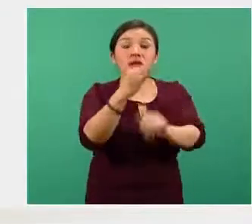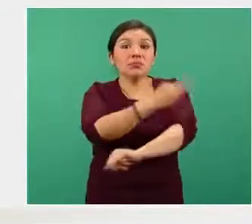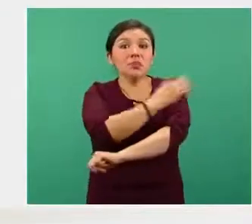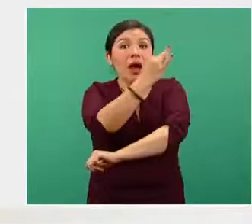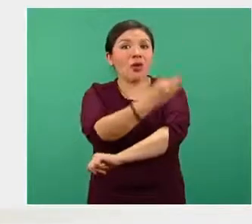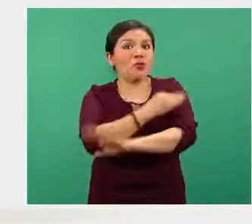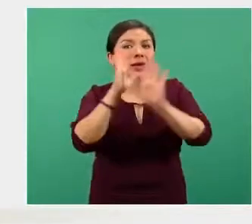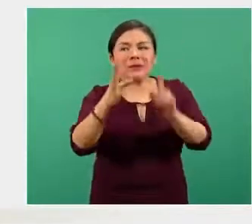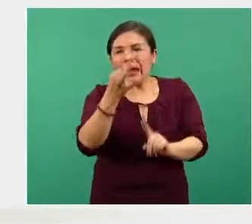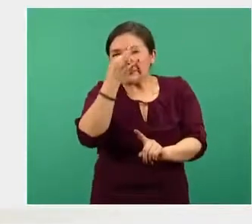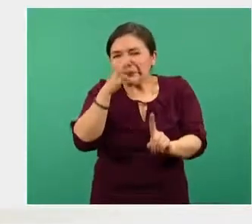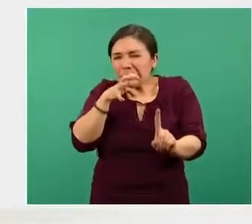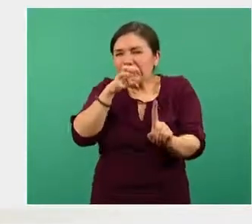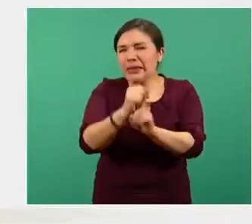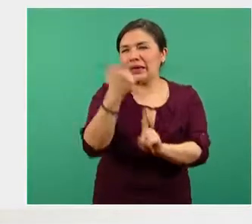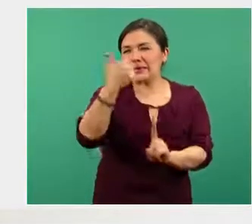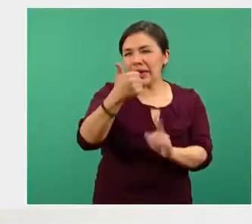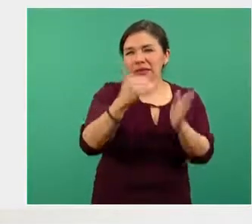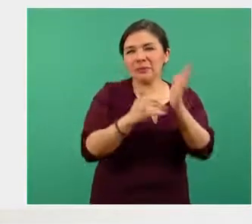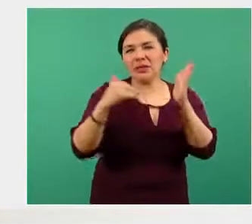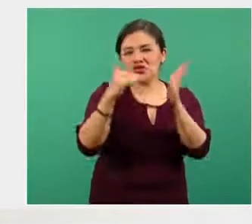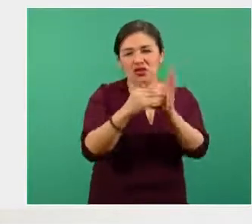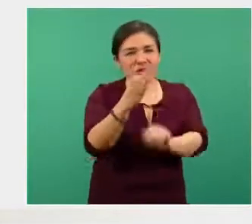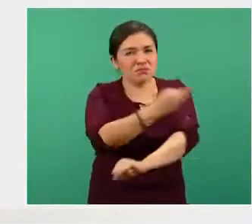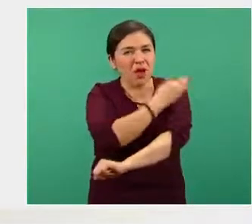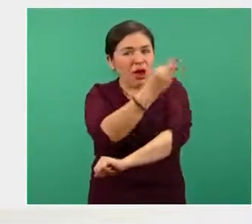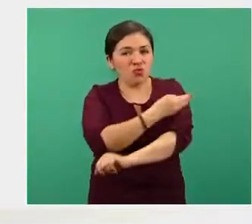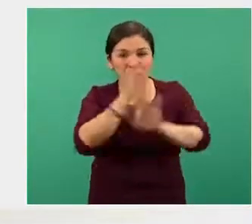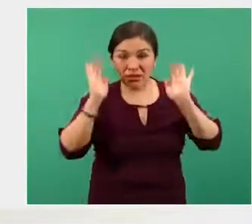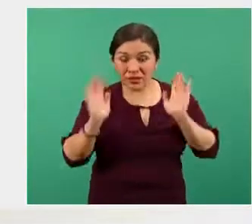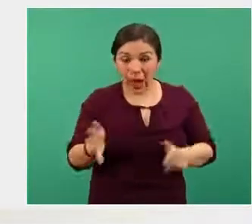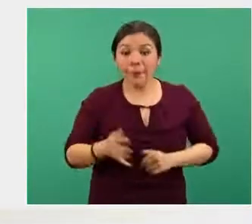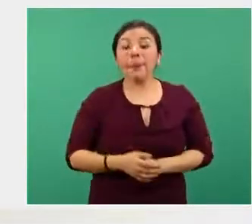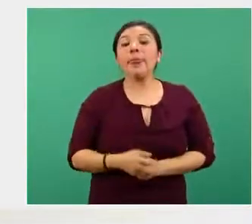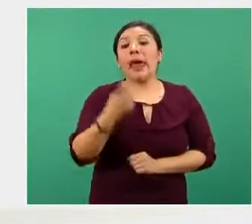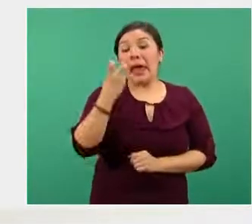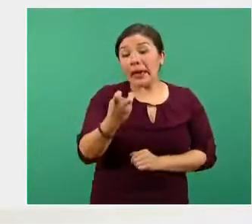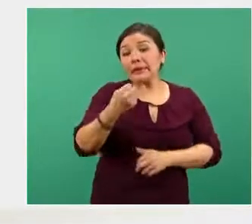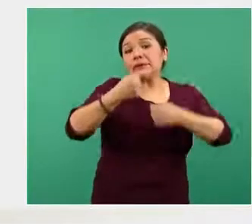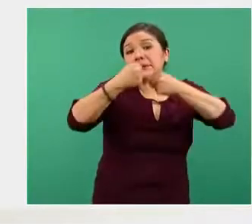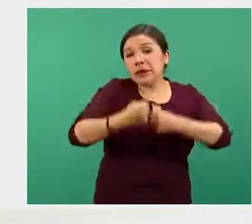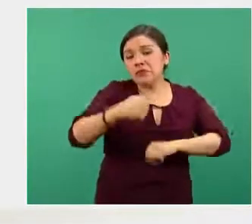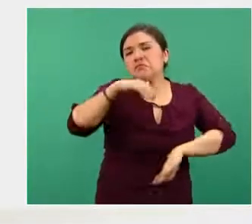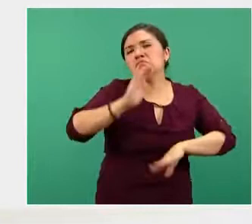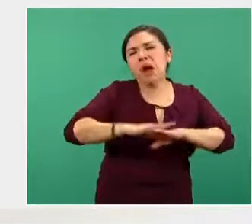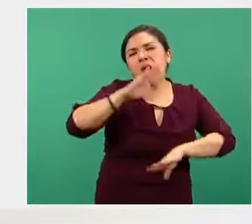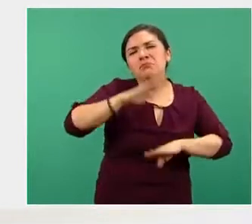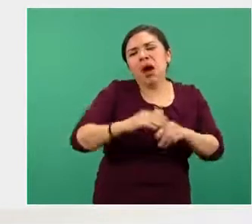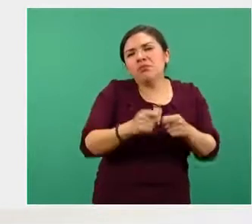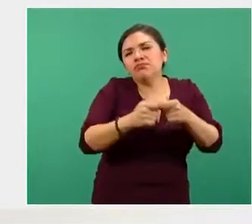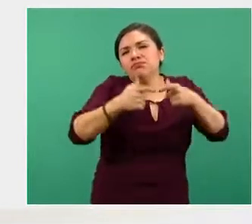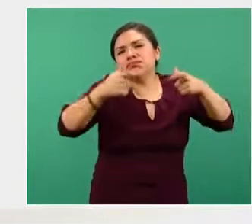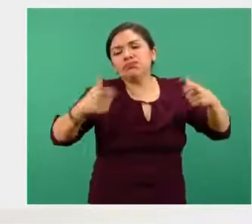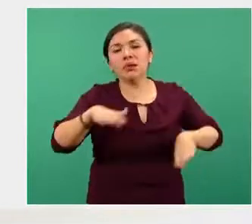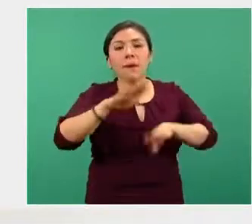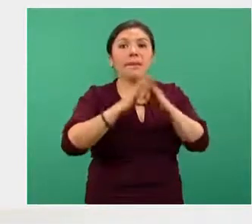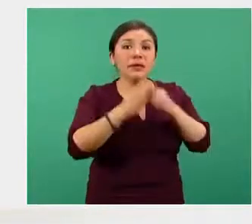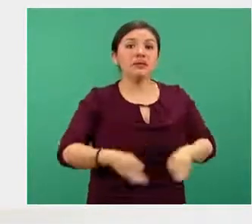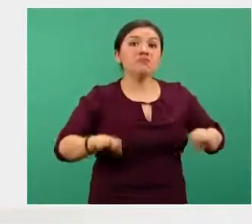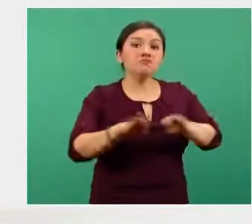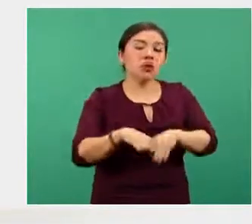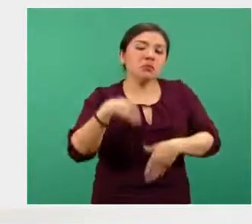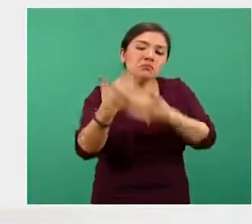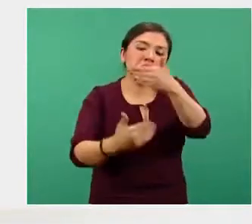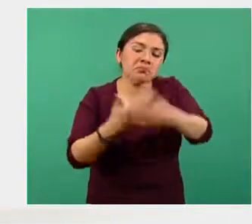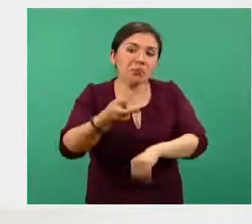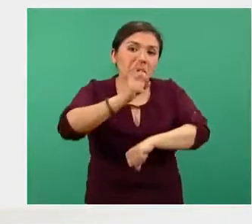estamos a nada de llegar a ese monto, y como decíamos, de seguro esto se va a incrementar de manera importante todavía en siguientes